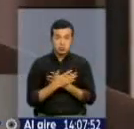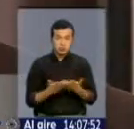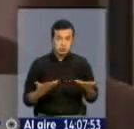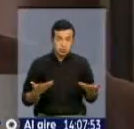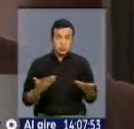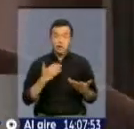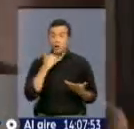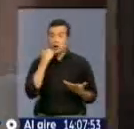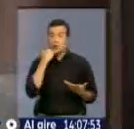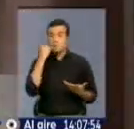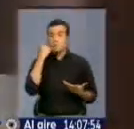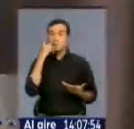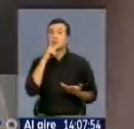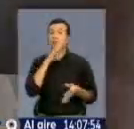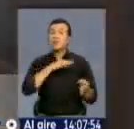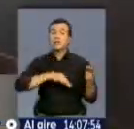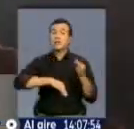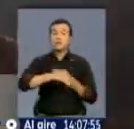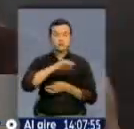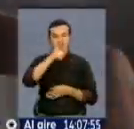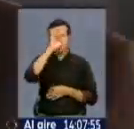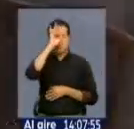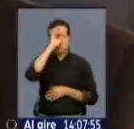no se conoce cuál es su reemplazo.